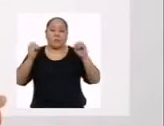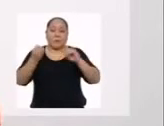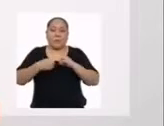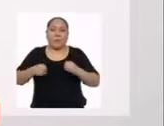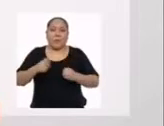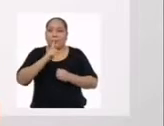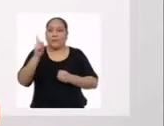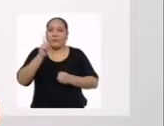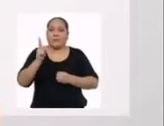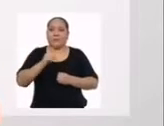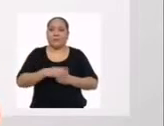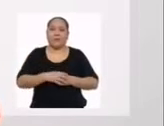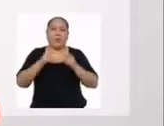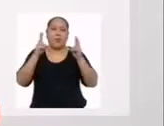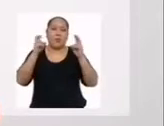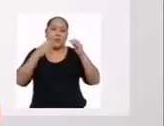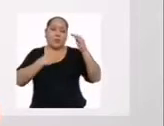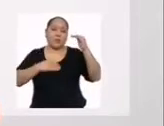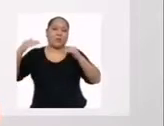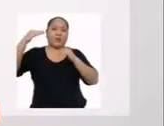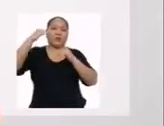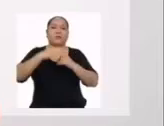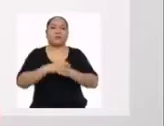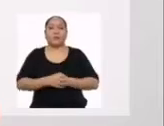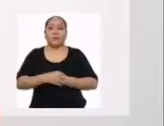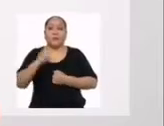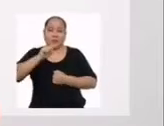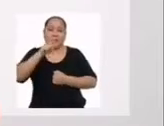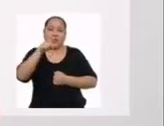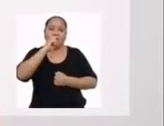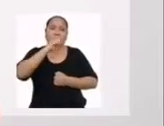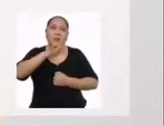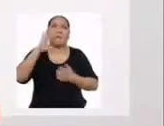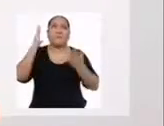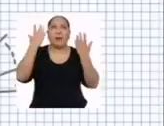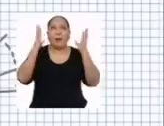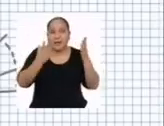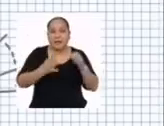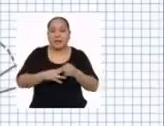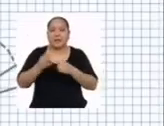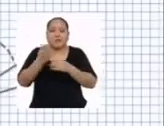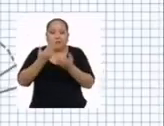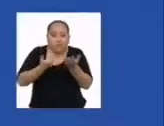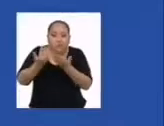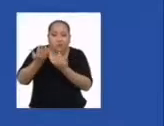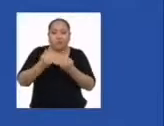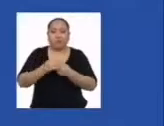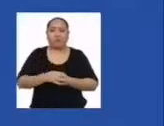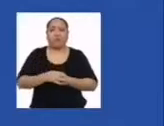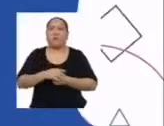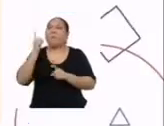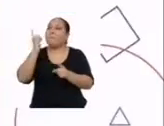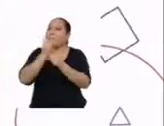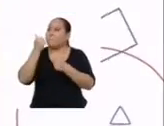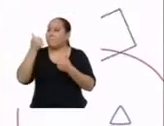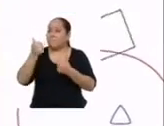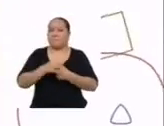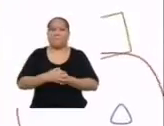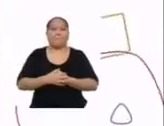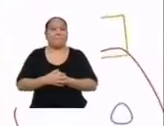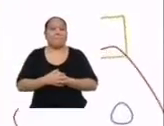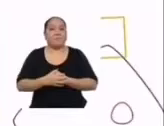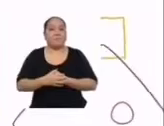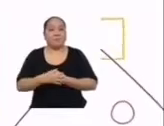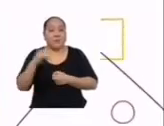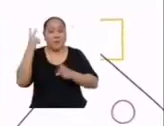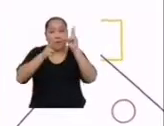no tanto en el título del texto, que como dices puede parecer más persuasivo. ¡Genial! Si nos enfocamos